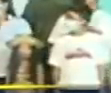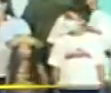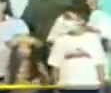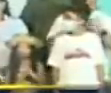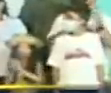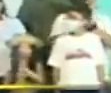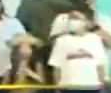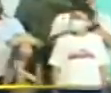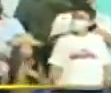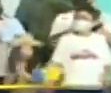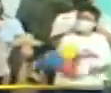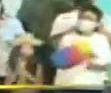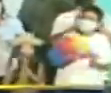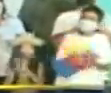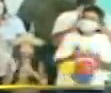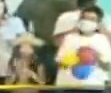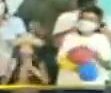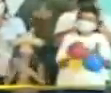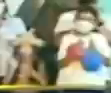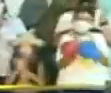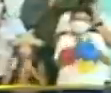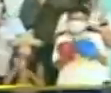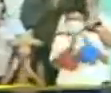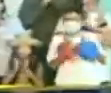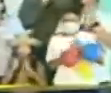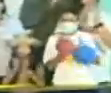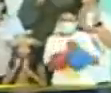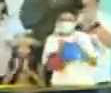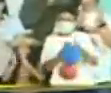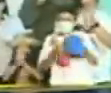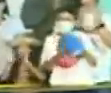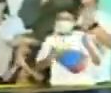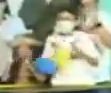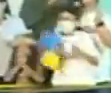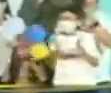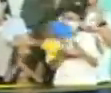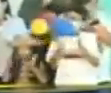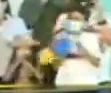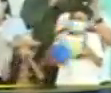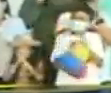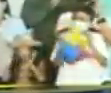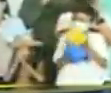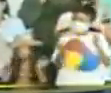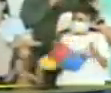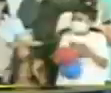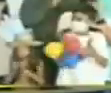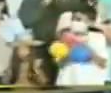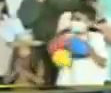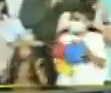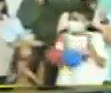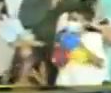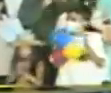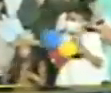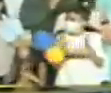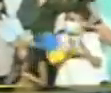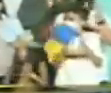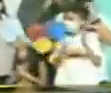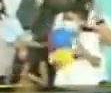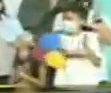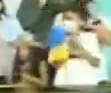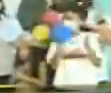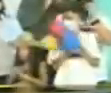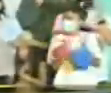la viceministra, el presidente de la fundación. Están los niños, las niñas, la familia barinesa, presidente, que